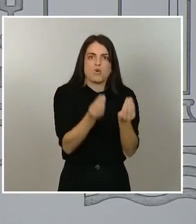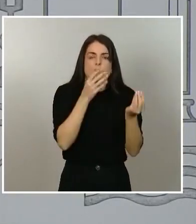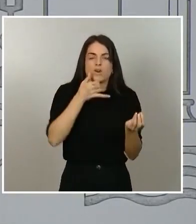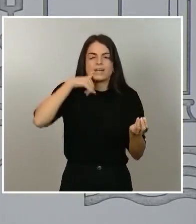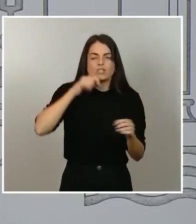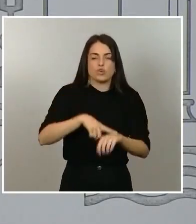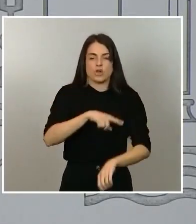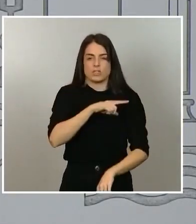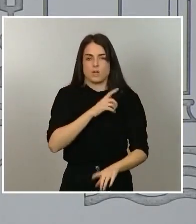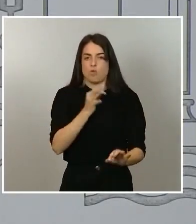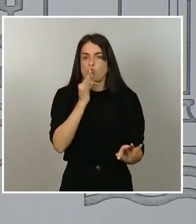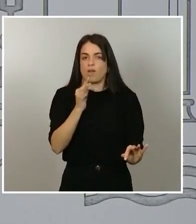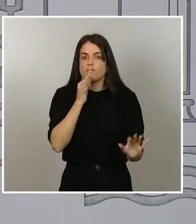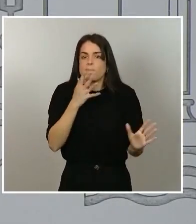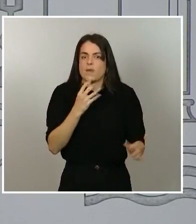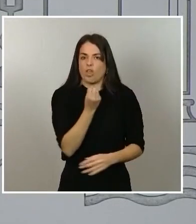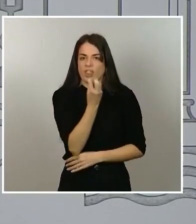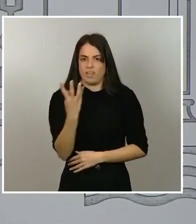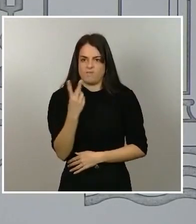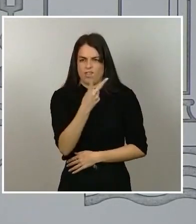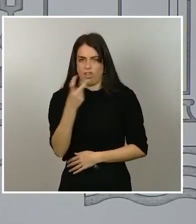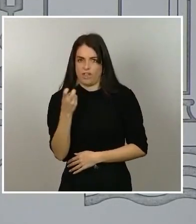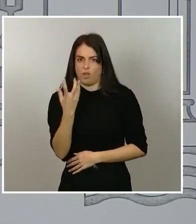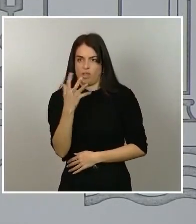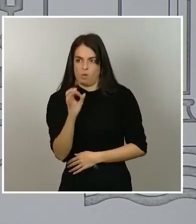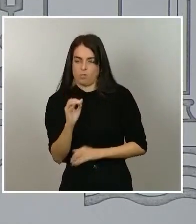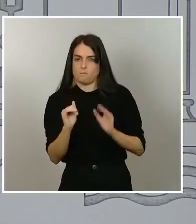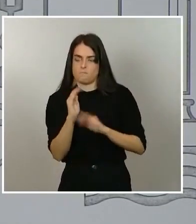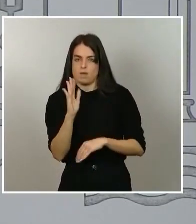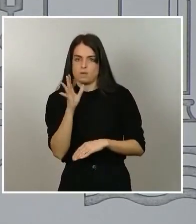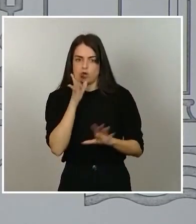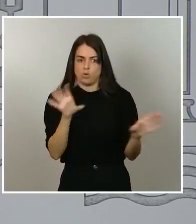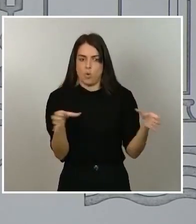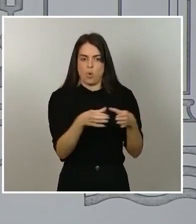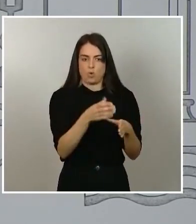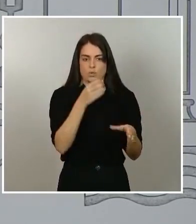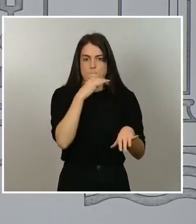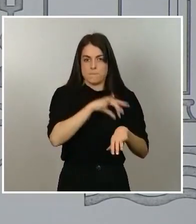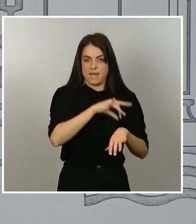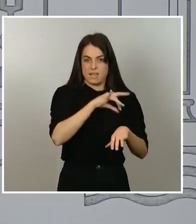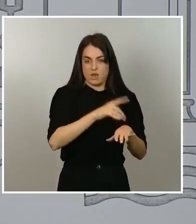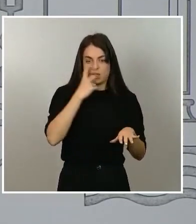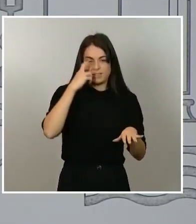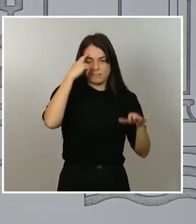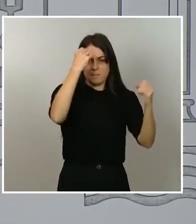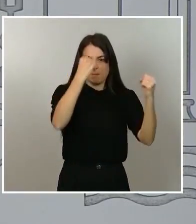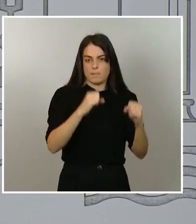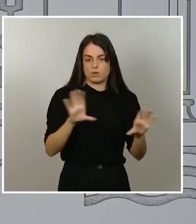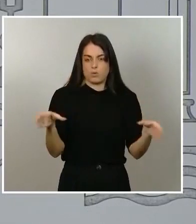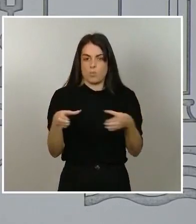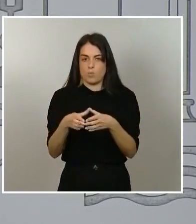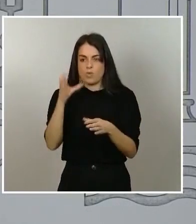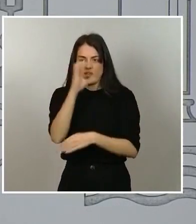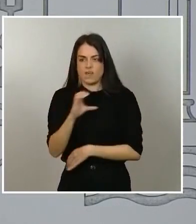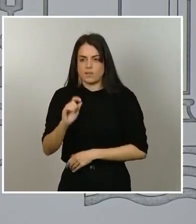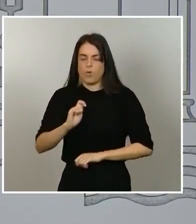es una cifra que preocupa al conjunto de médicos, expertos y comunidad científica y, por tanto, hasta que no lleguemos